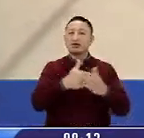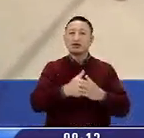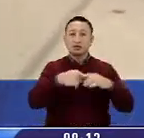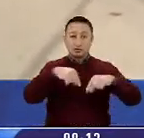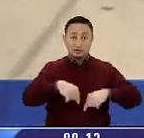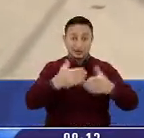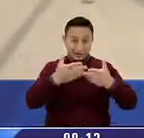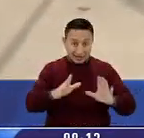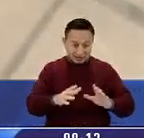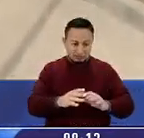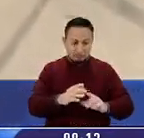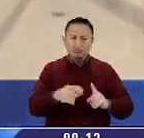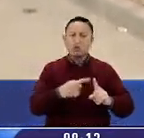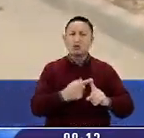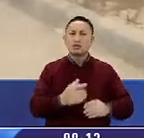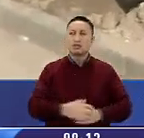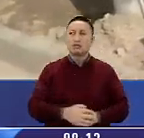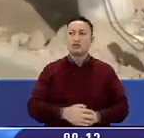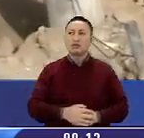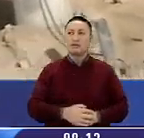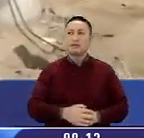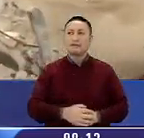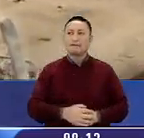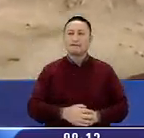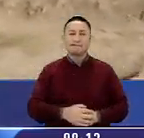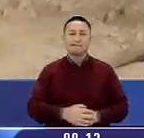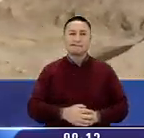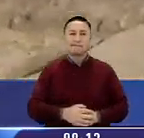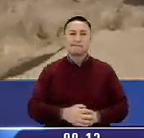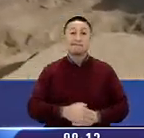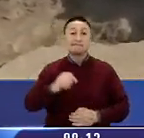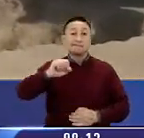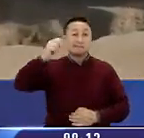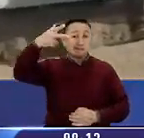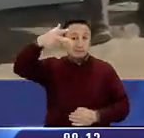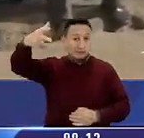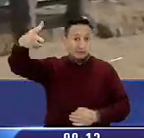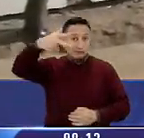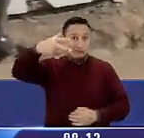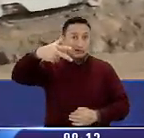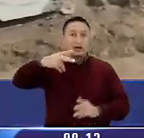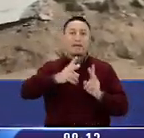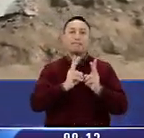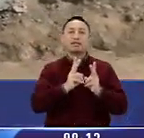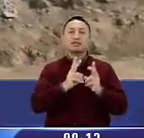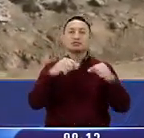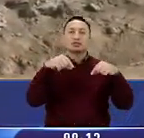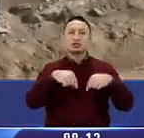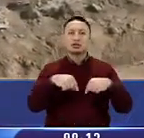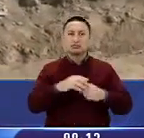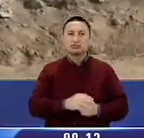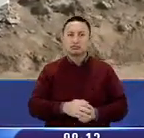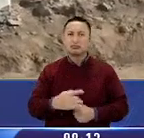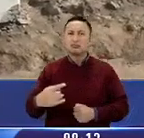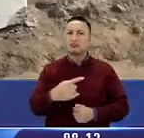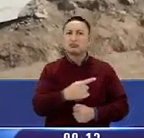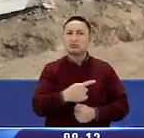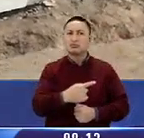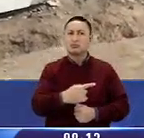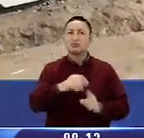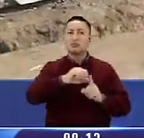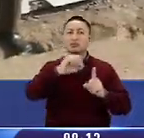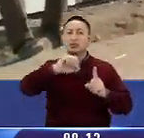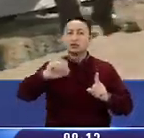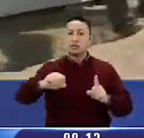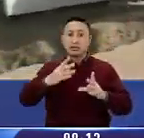seguro? Porque también es importante la iluminación, la instalación de cámaras de seguridad, que los vecinos de esta parroquia cuenten también con estos sistemas